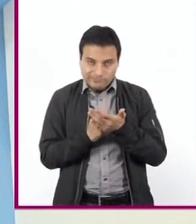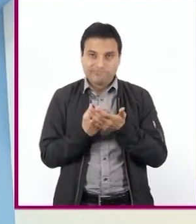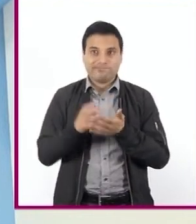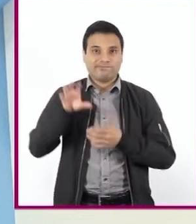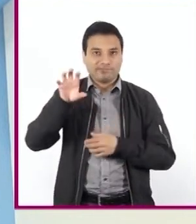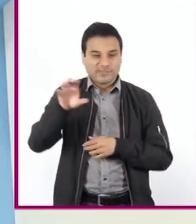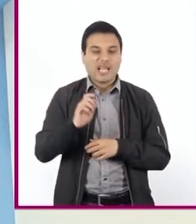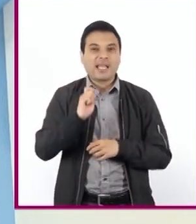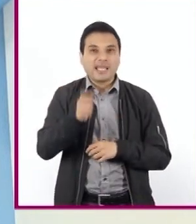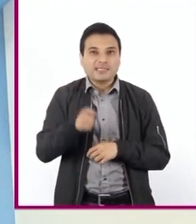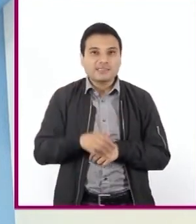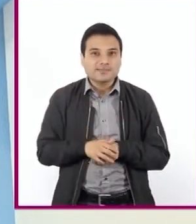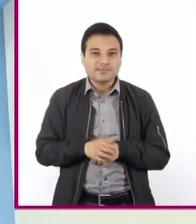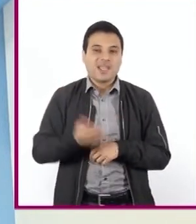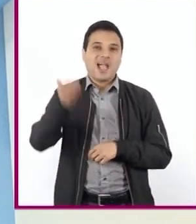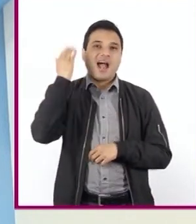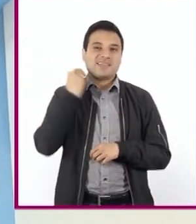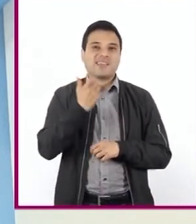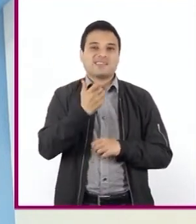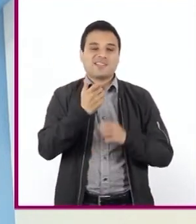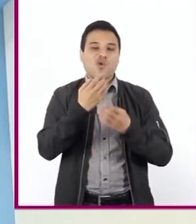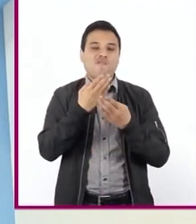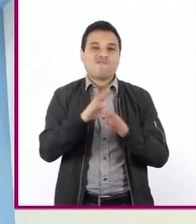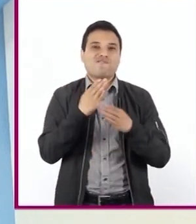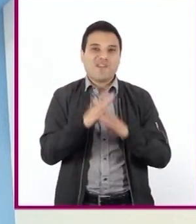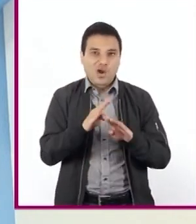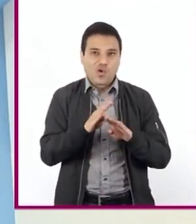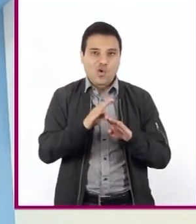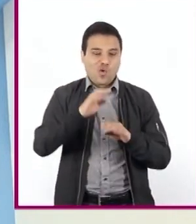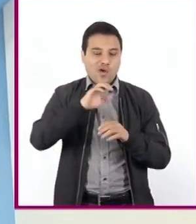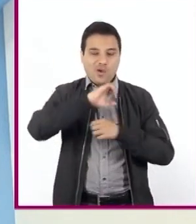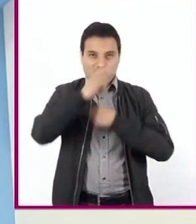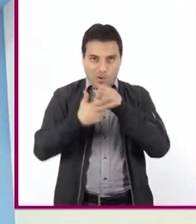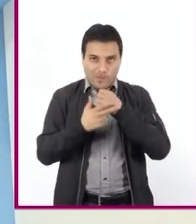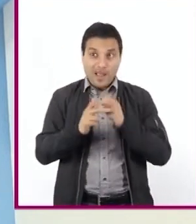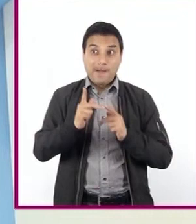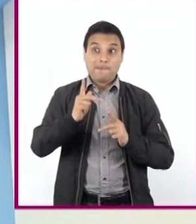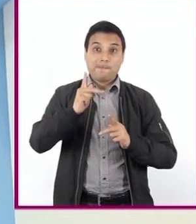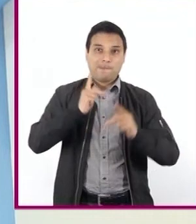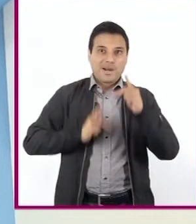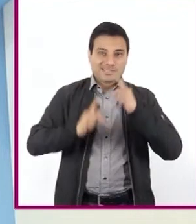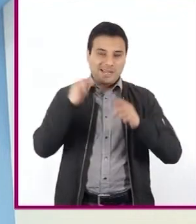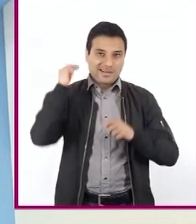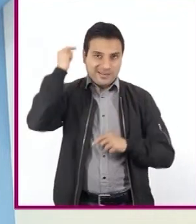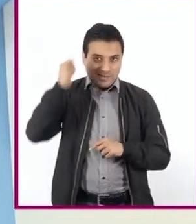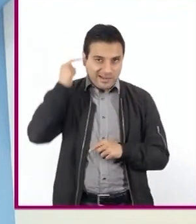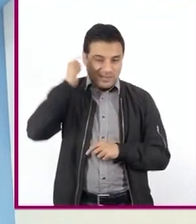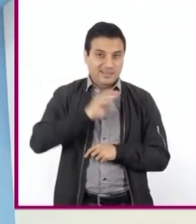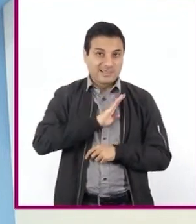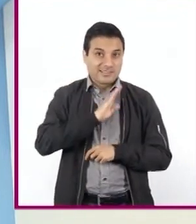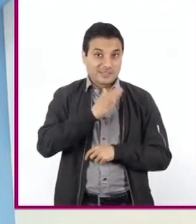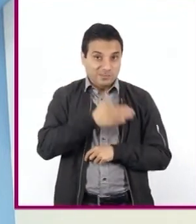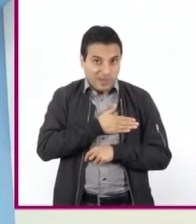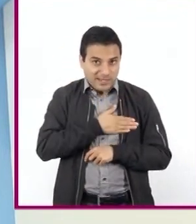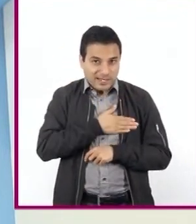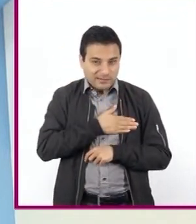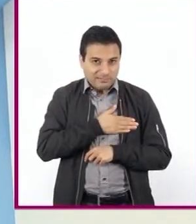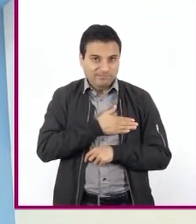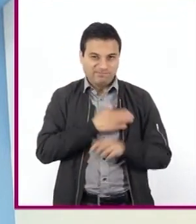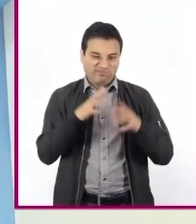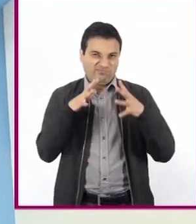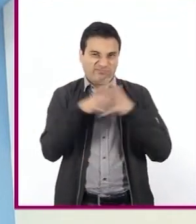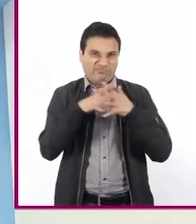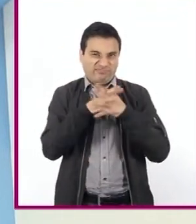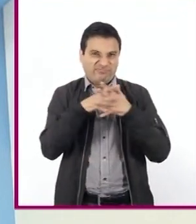los créditos que los banqueros europeos habían dado al monarca español para sostener las guerras